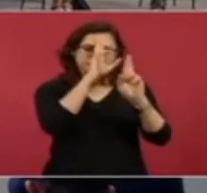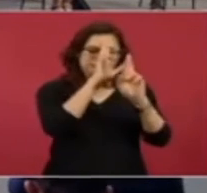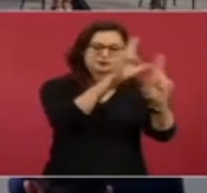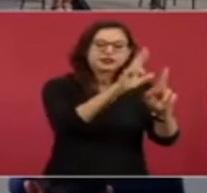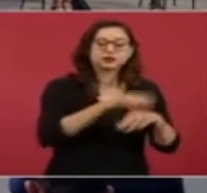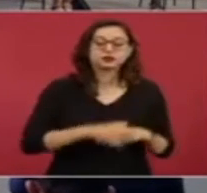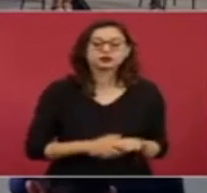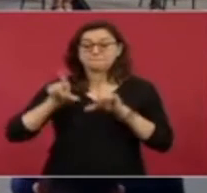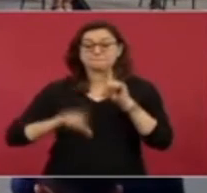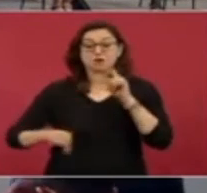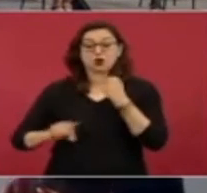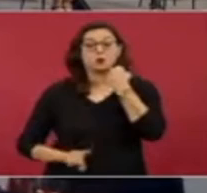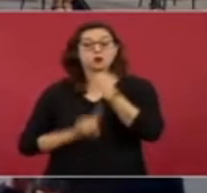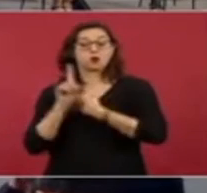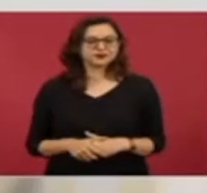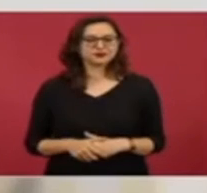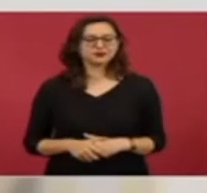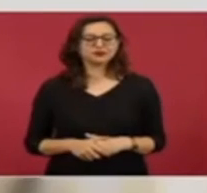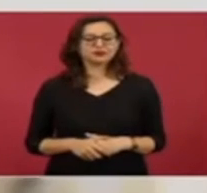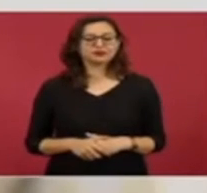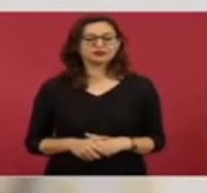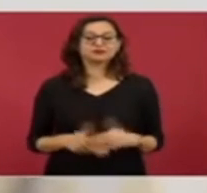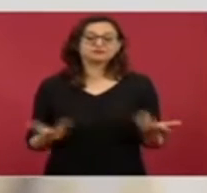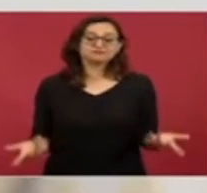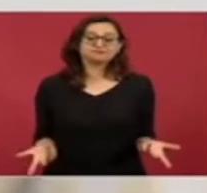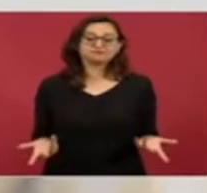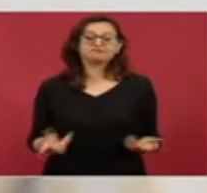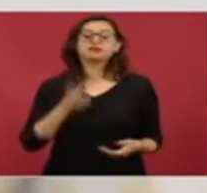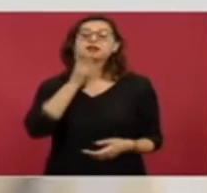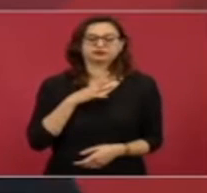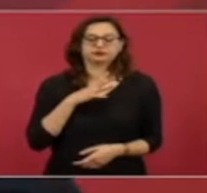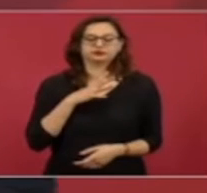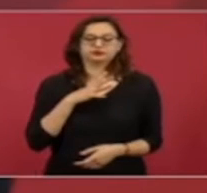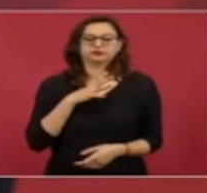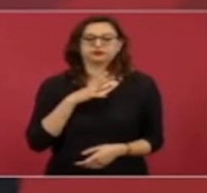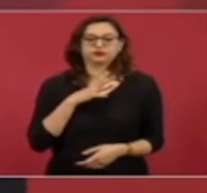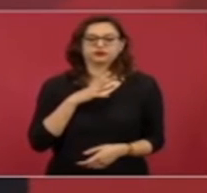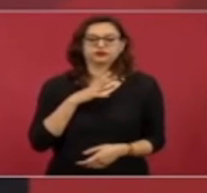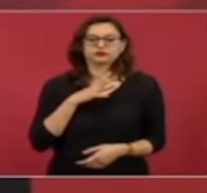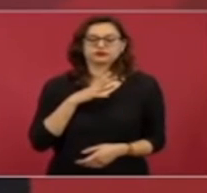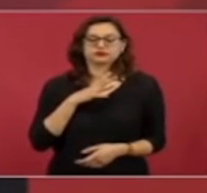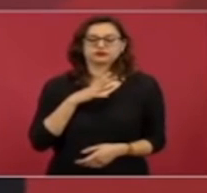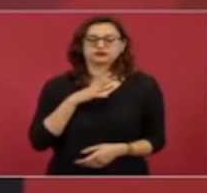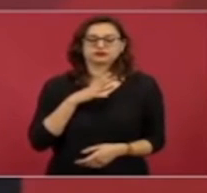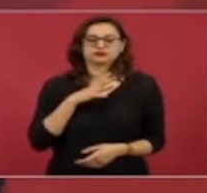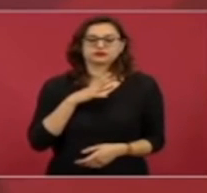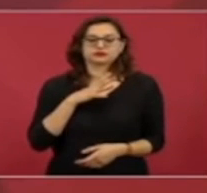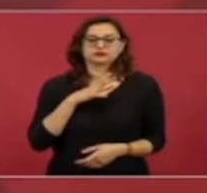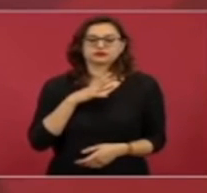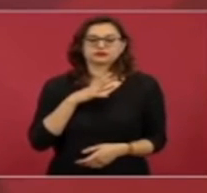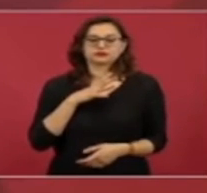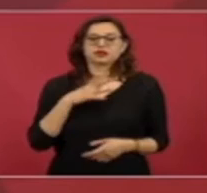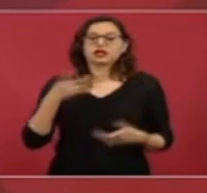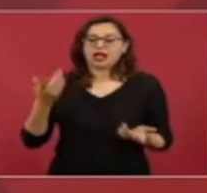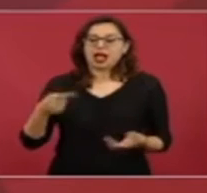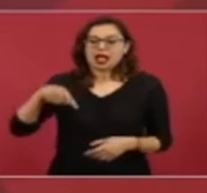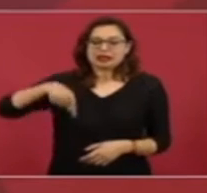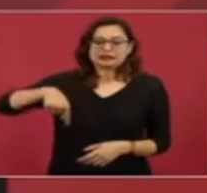no tenemos este problema? Porque producimos el petróleo y lo distribuimos, o mejor